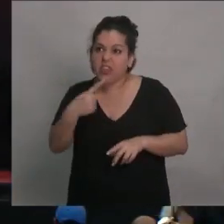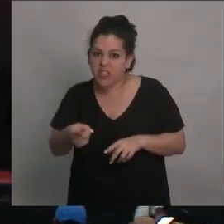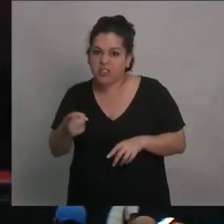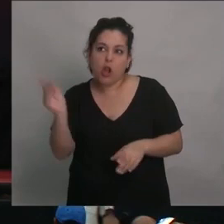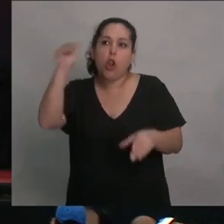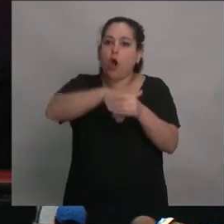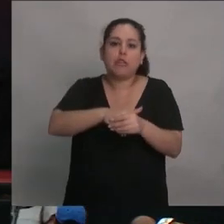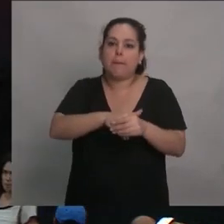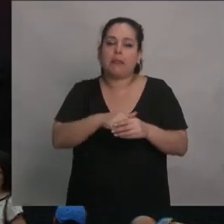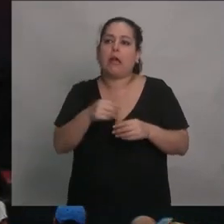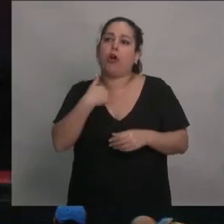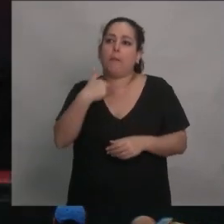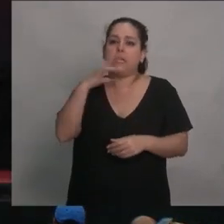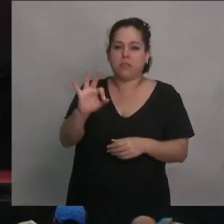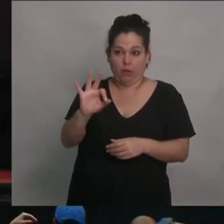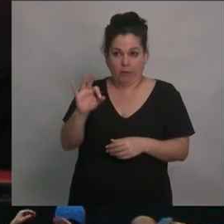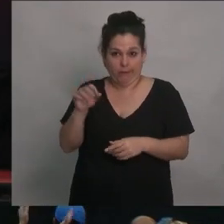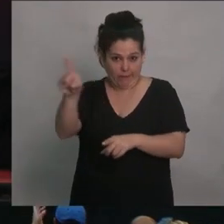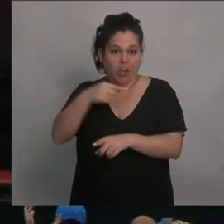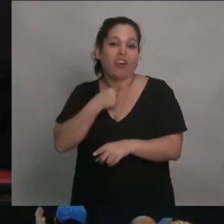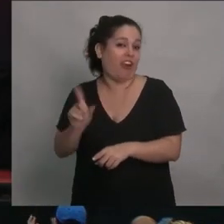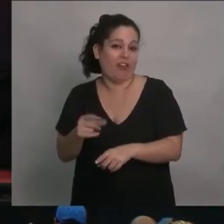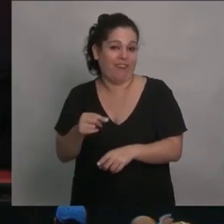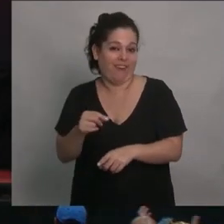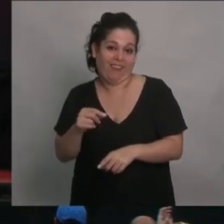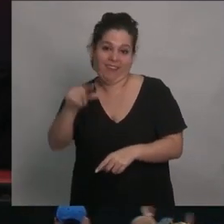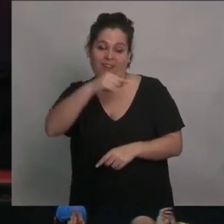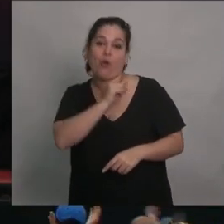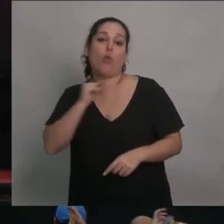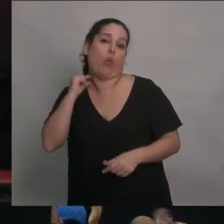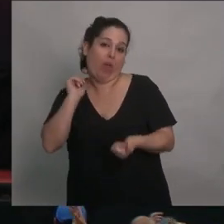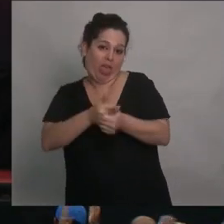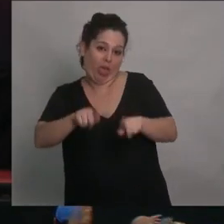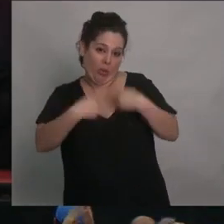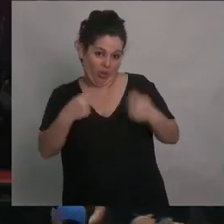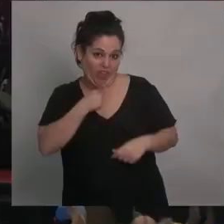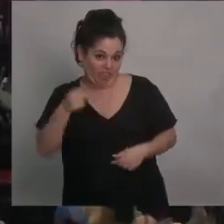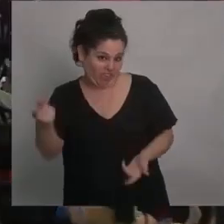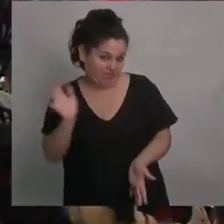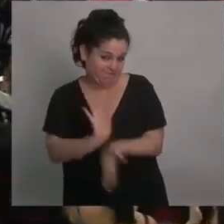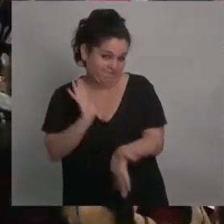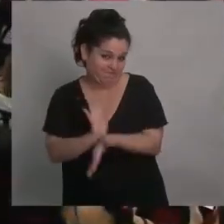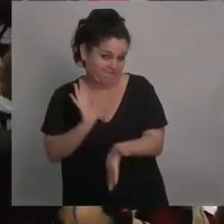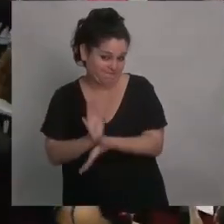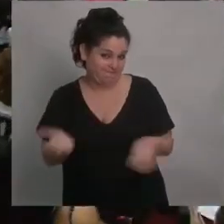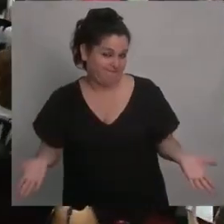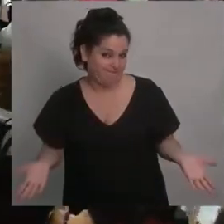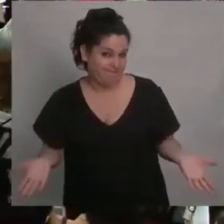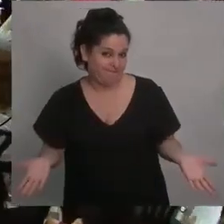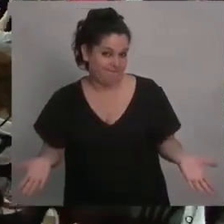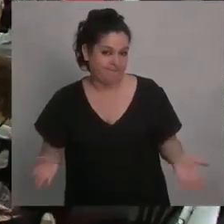los curas los violen. Ese es el gran problema en este momento de este tipo de procesos.